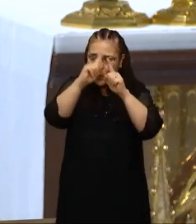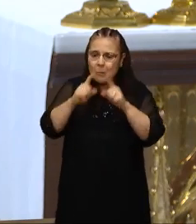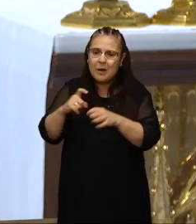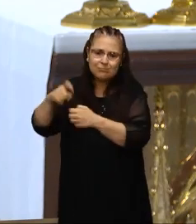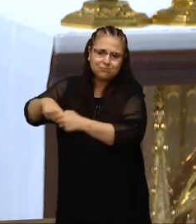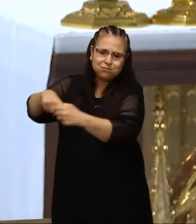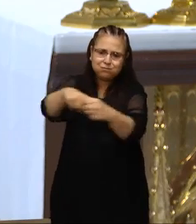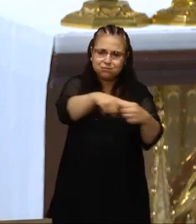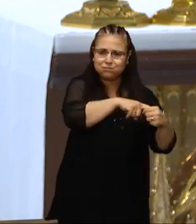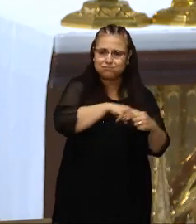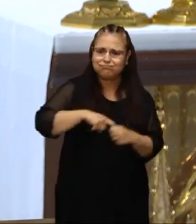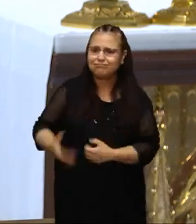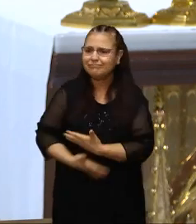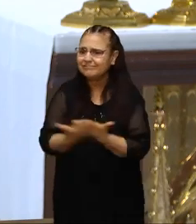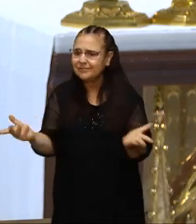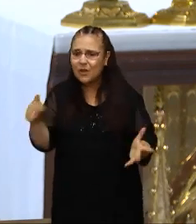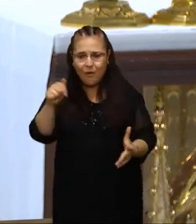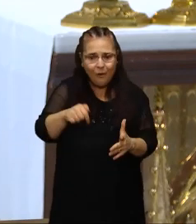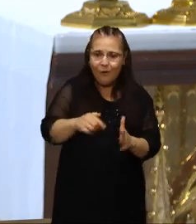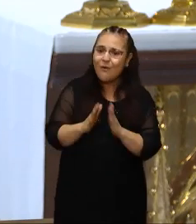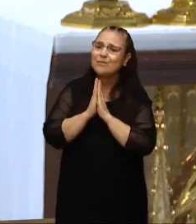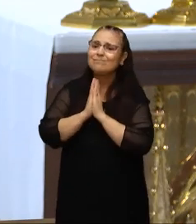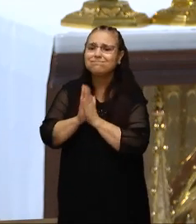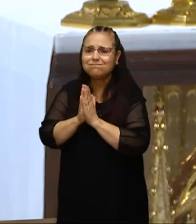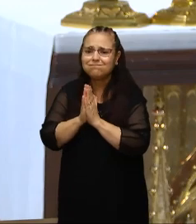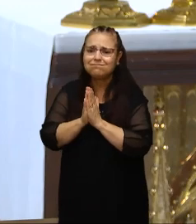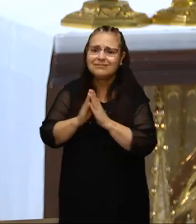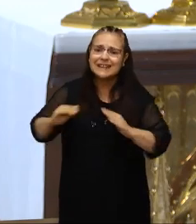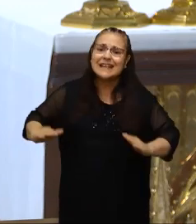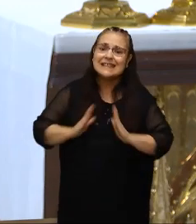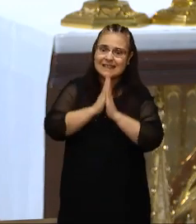demás. Al rezar hoy el Santo Rosario,